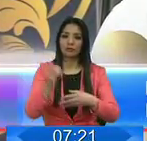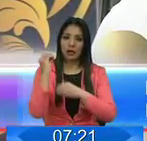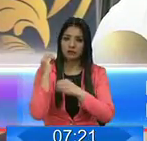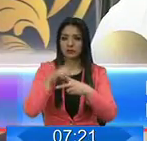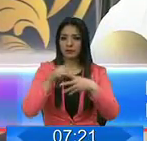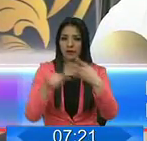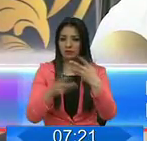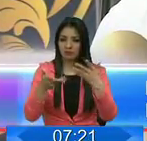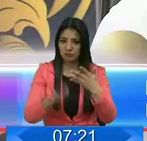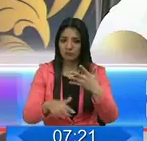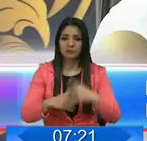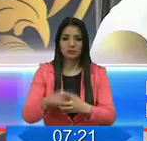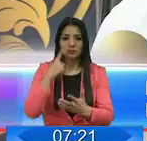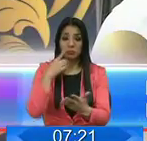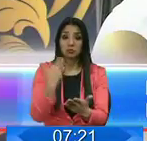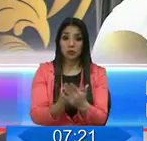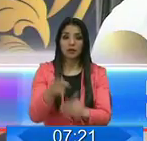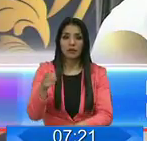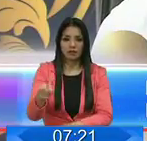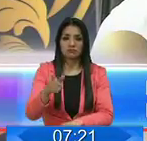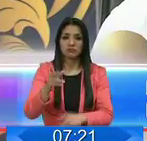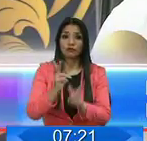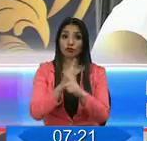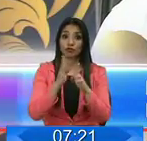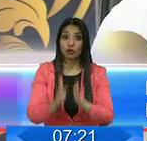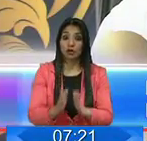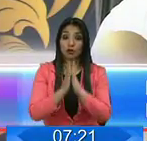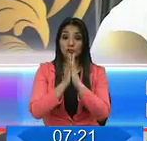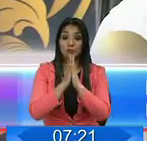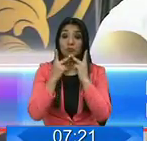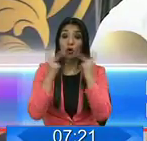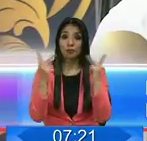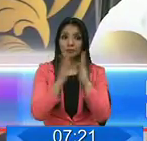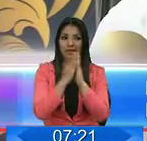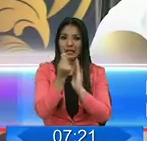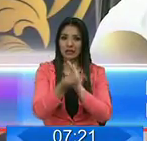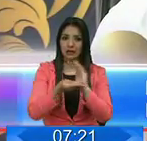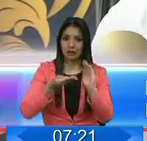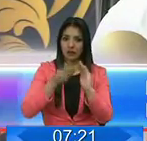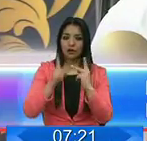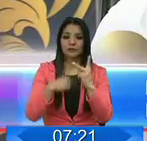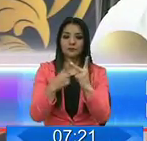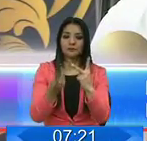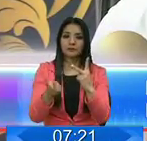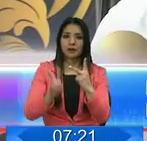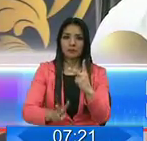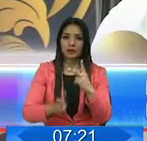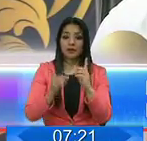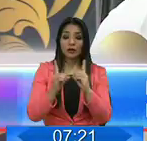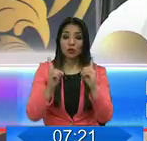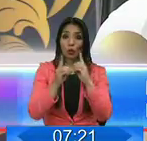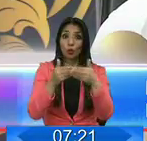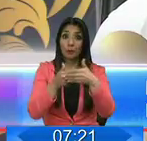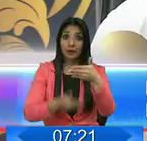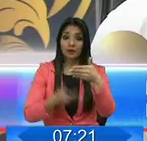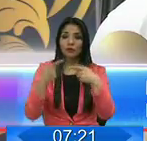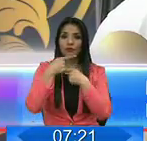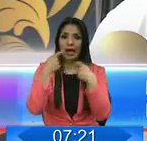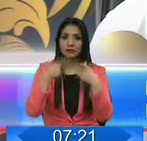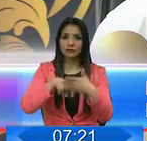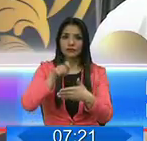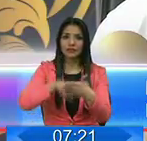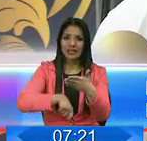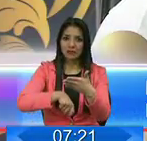a demostrar el delito de concusión, vamos a demostrar el delito de falsificación de firma y